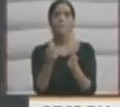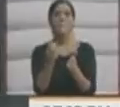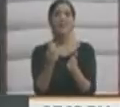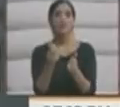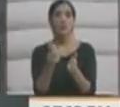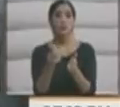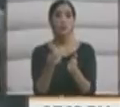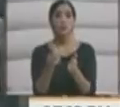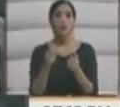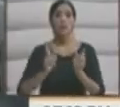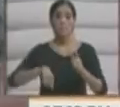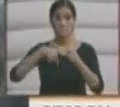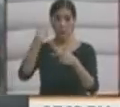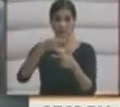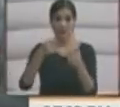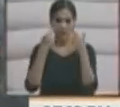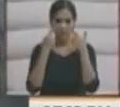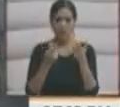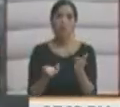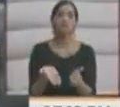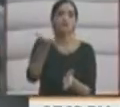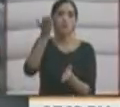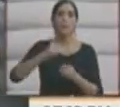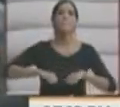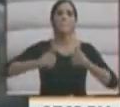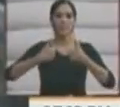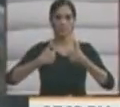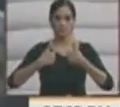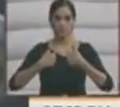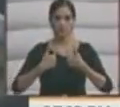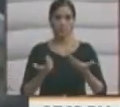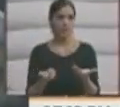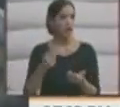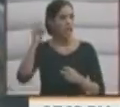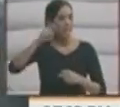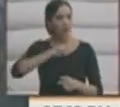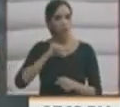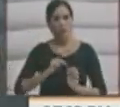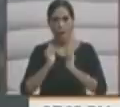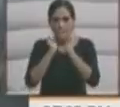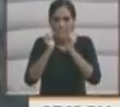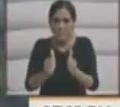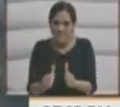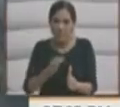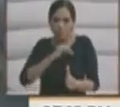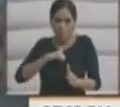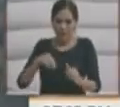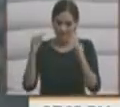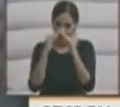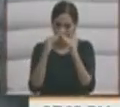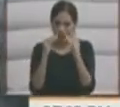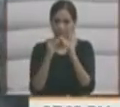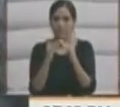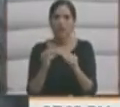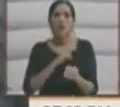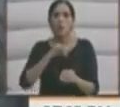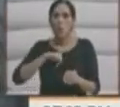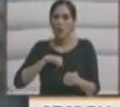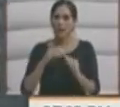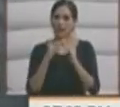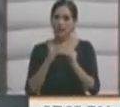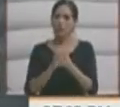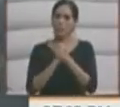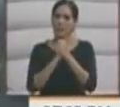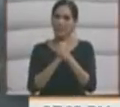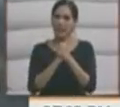mañana y luego nos conseguimos en otro precio. Entonces es necesario que nosotros empecemos por nuestra casa, compañero William